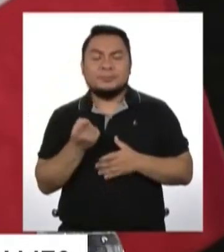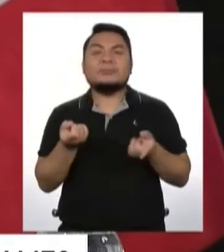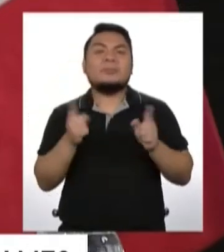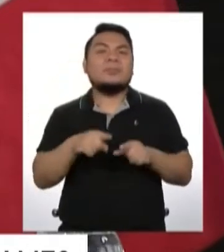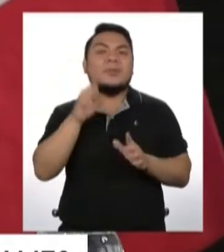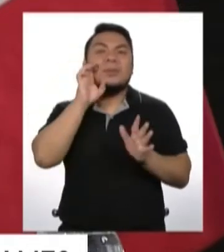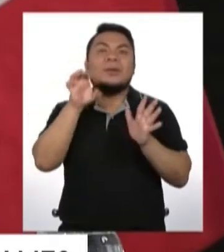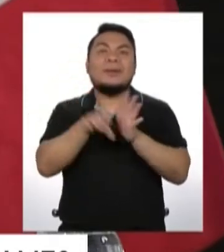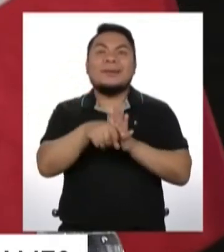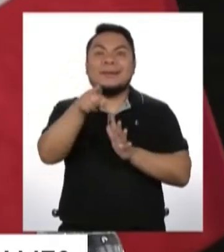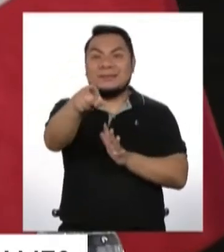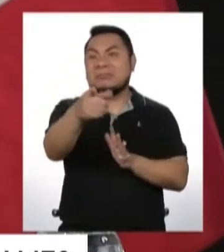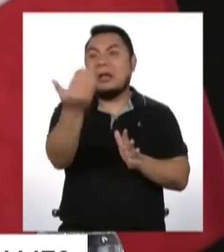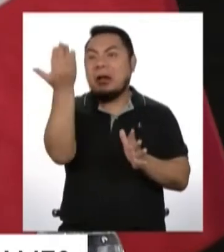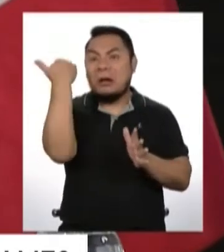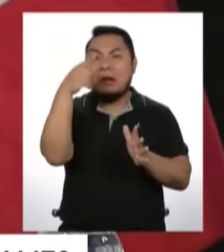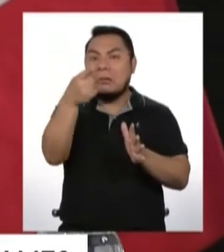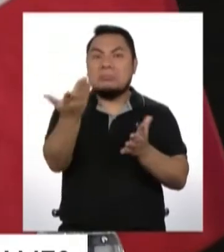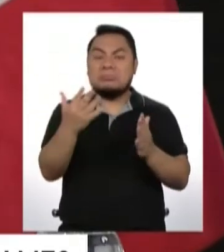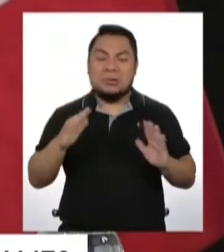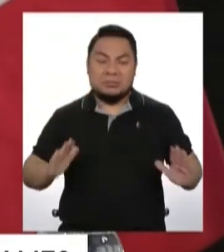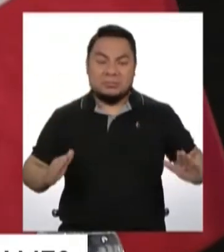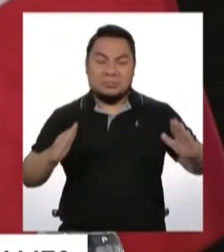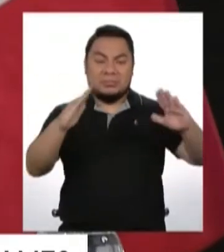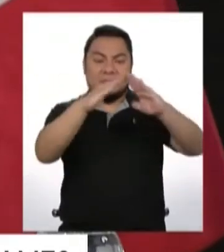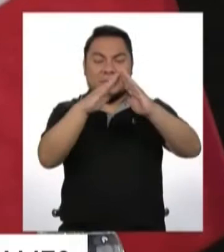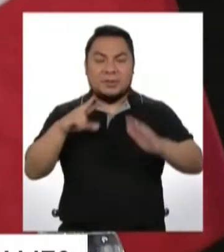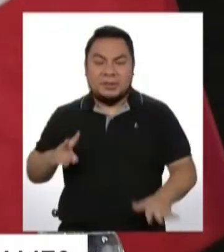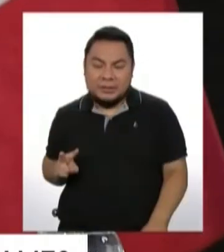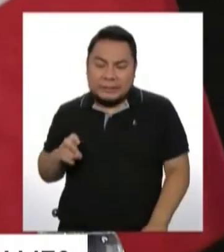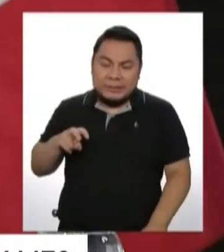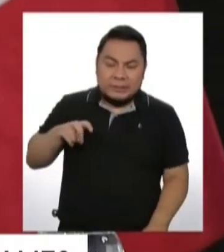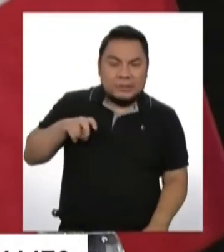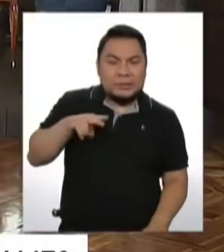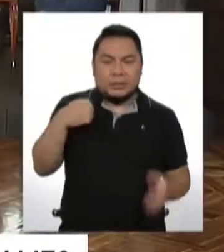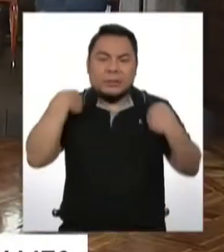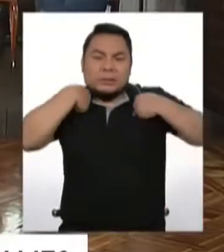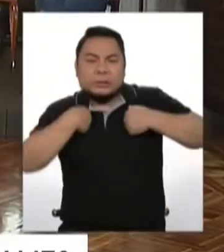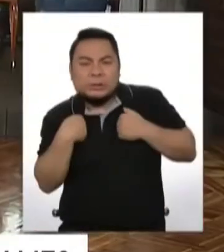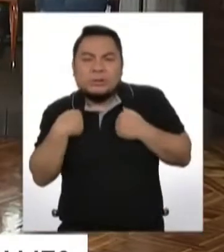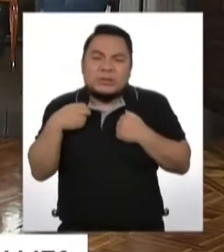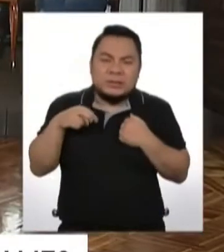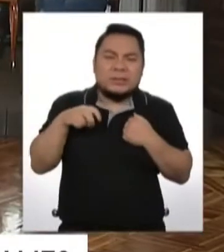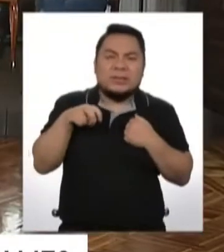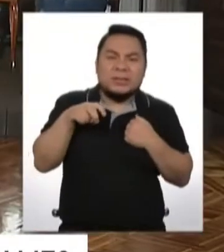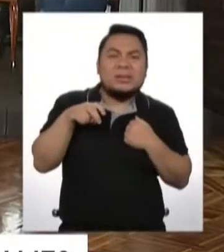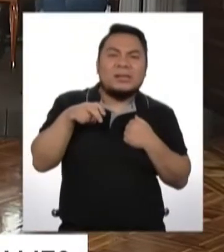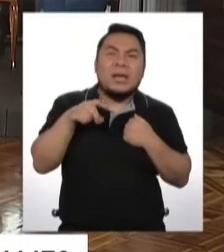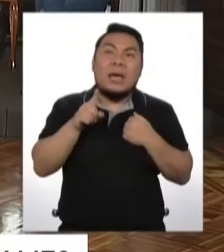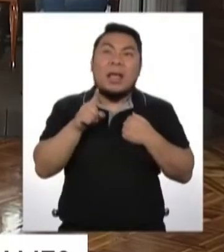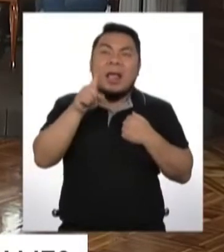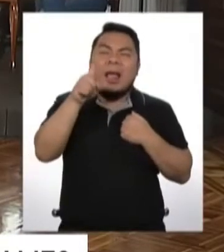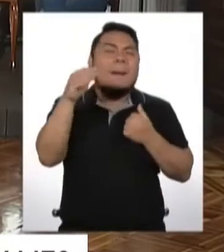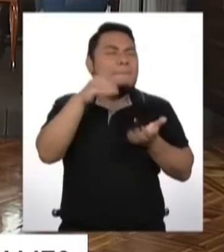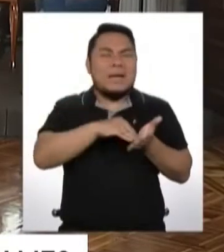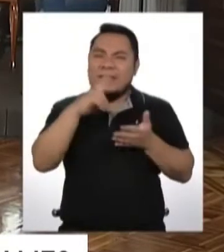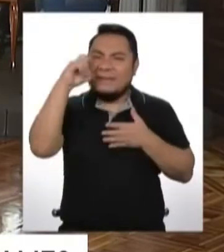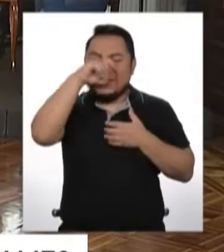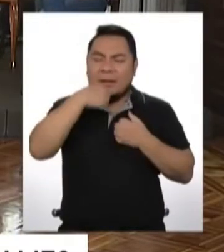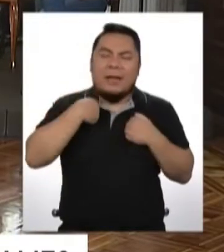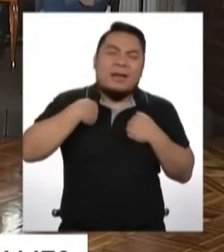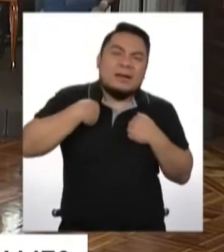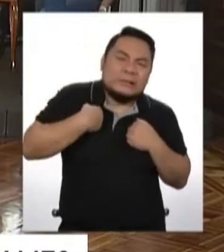por llegar a la cima de un cerro, de una montaña, de una colina, es cada vez más difícil. Tenemos que hacer más